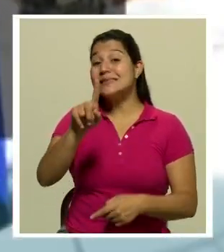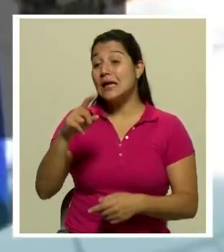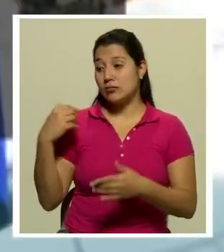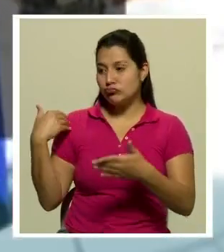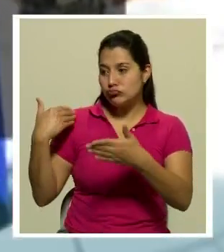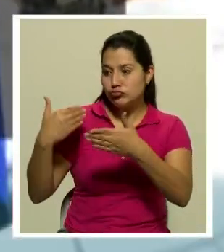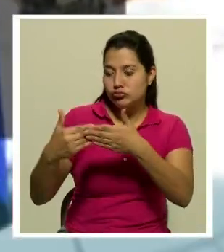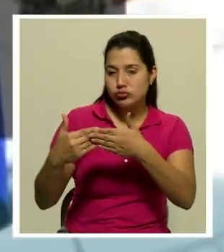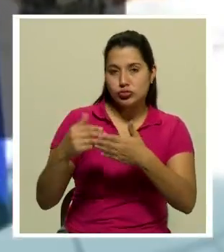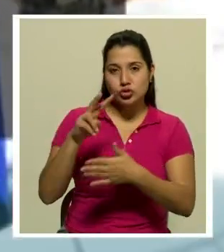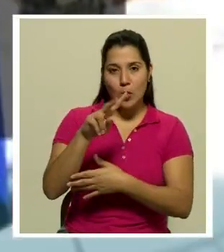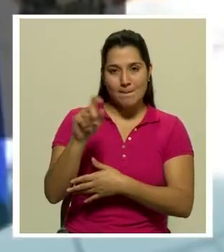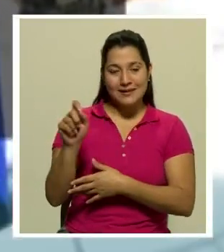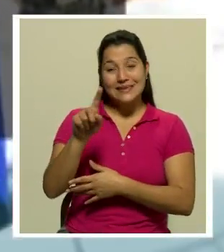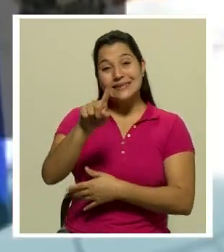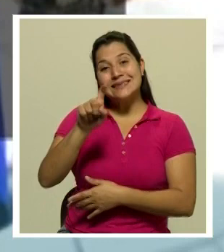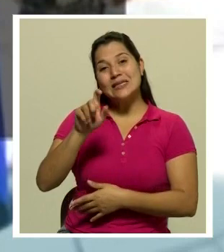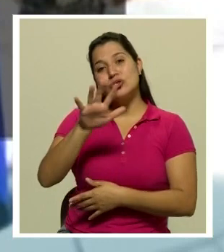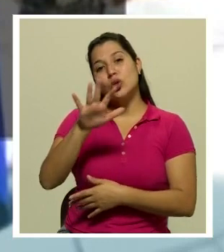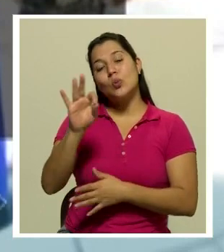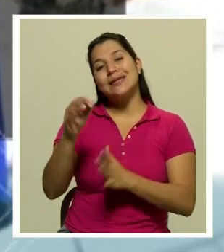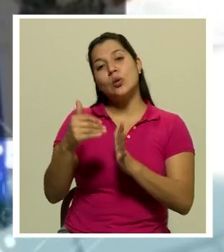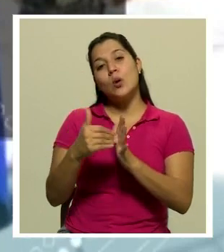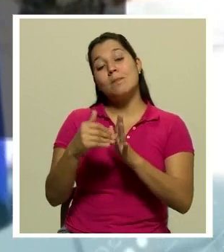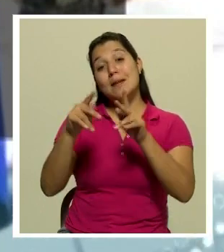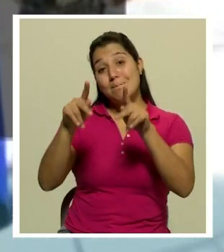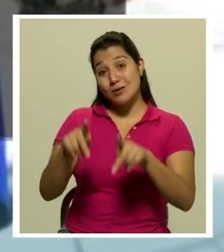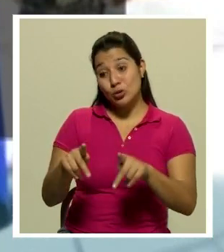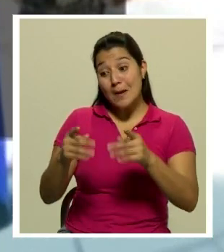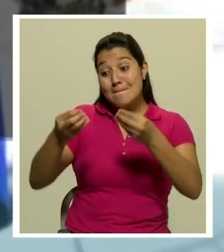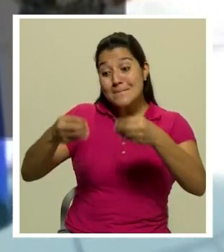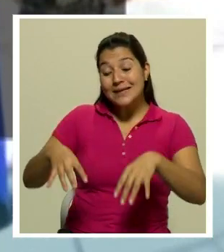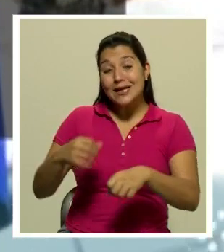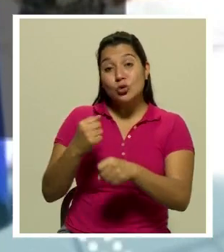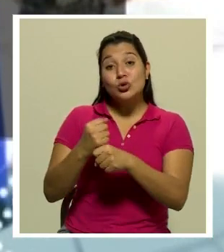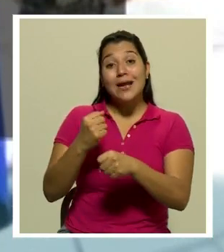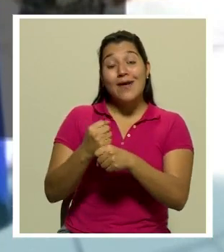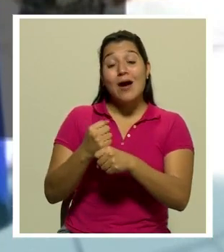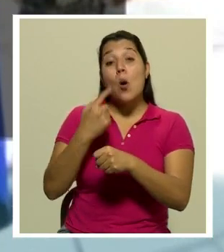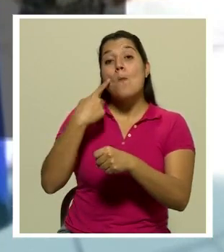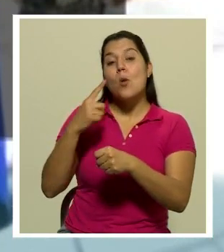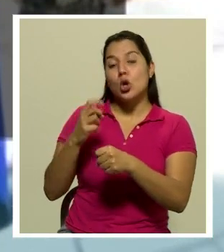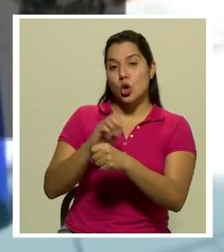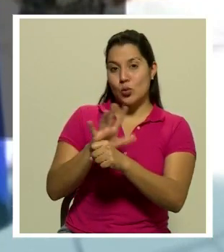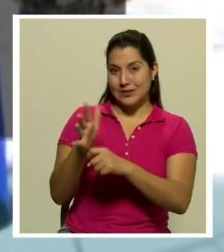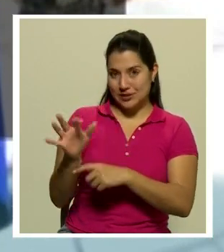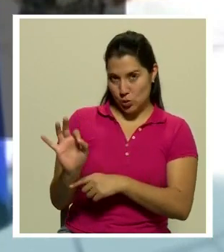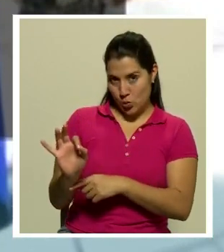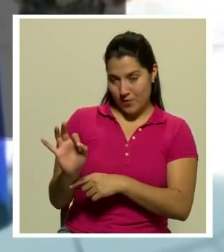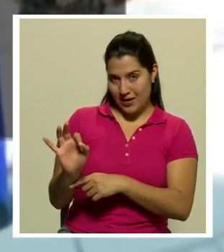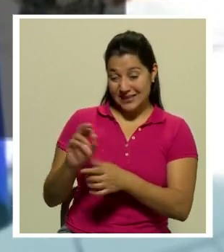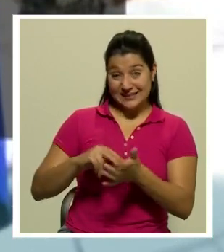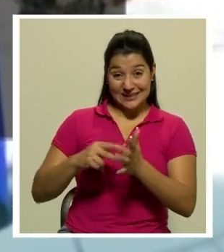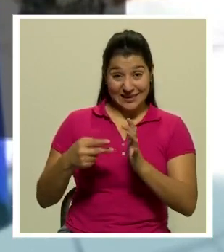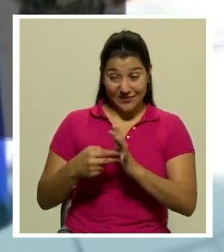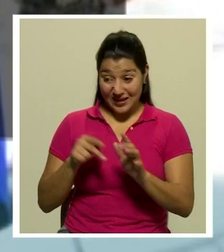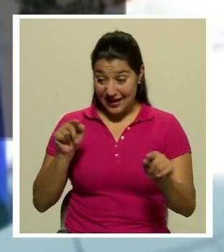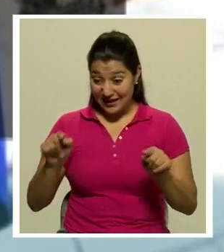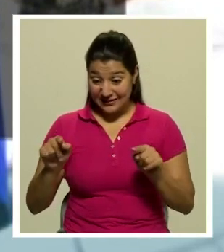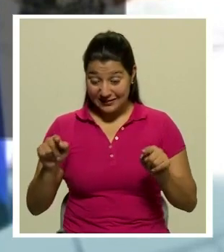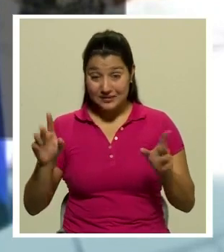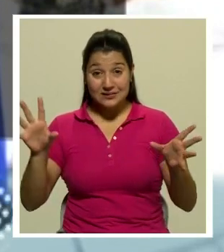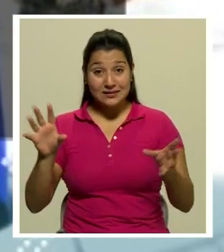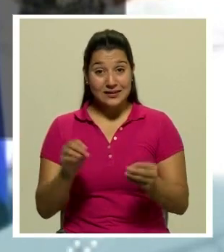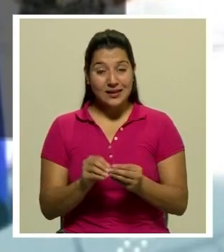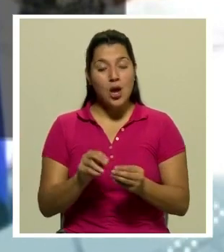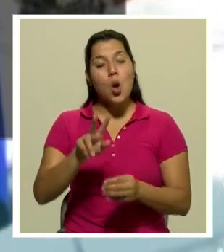129.652 personas han perdido su trabajo debido a la crisis económica que ha generado esta pandemia, lo que representa un total de